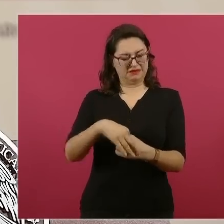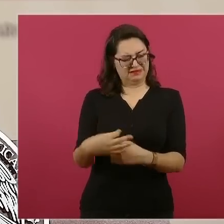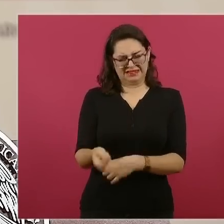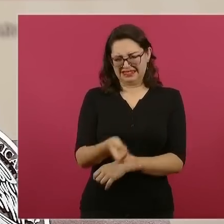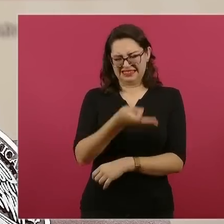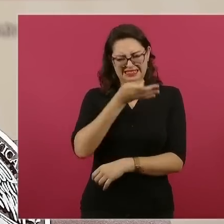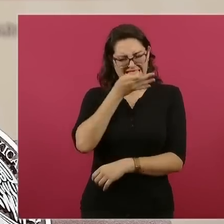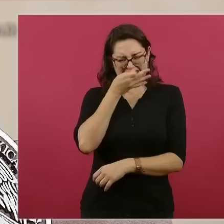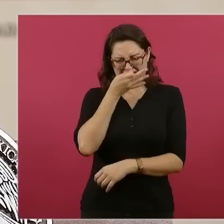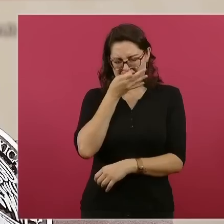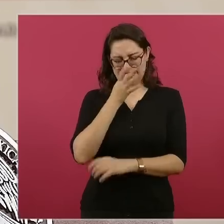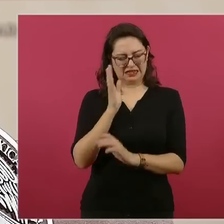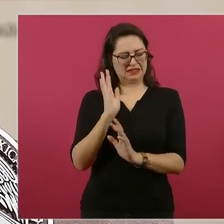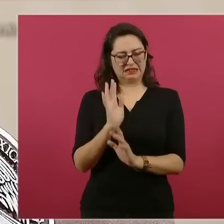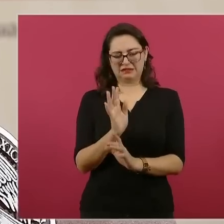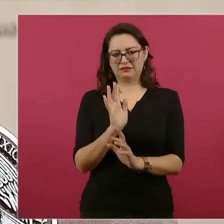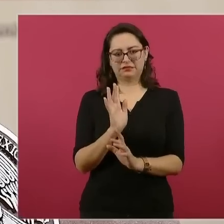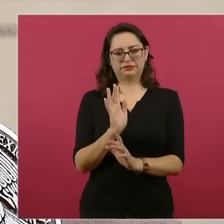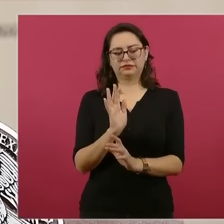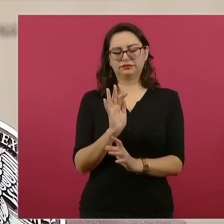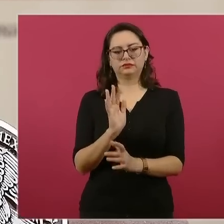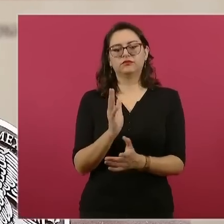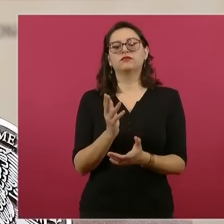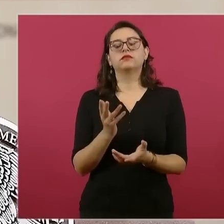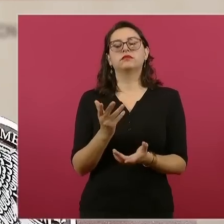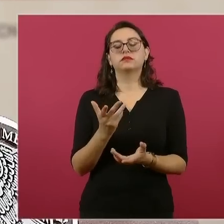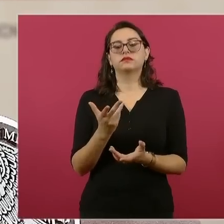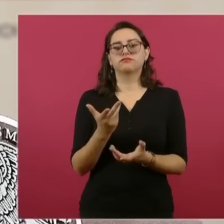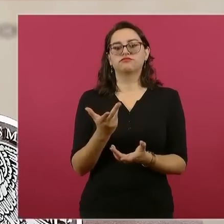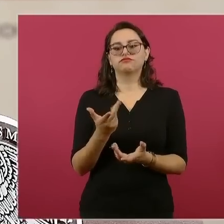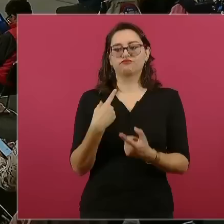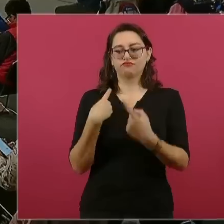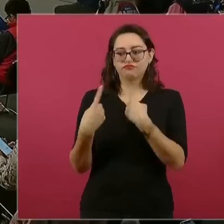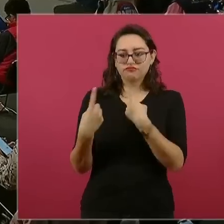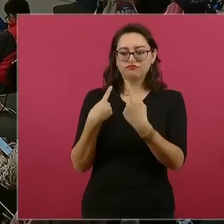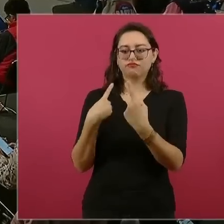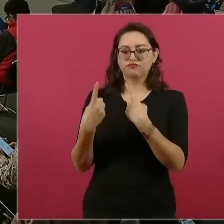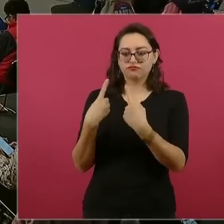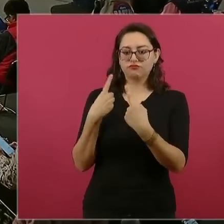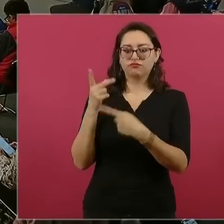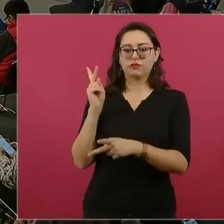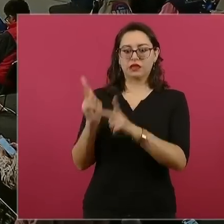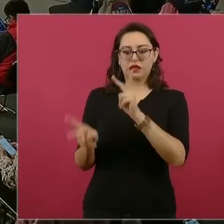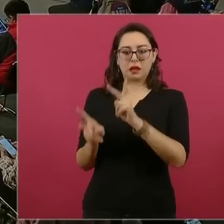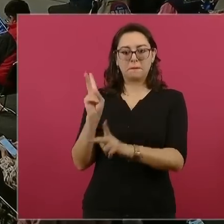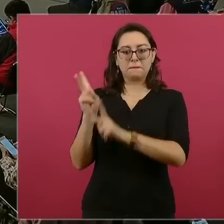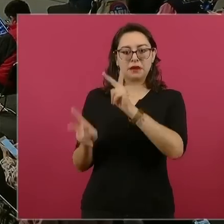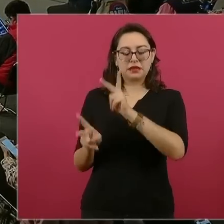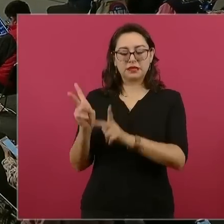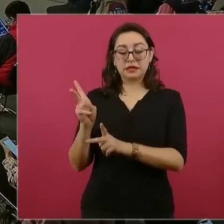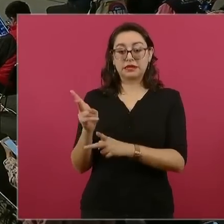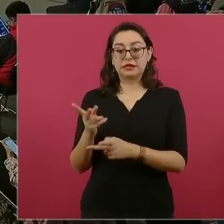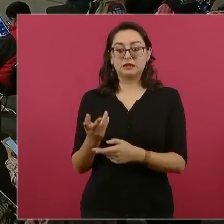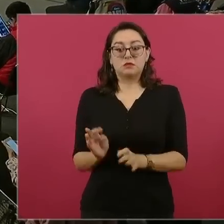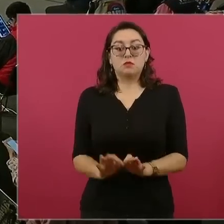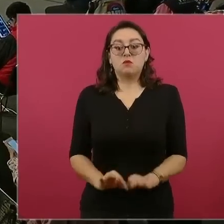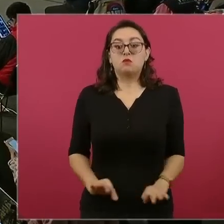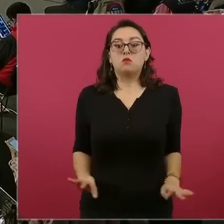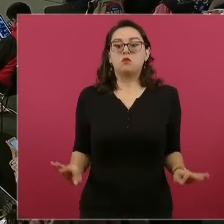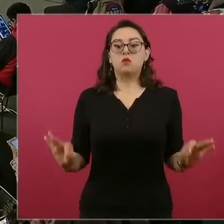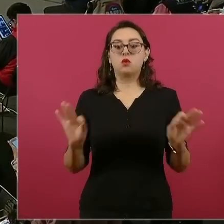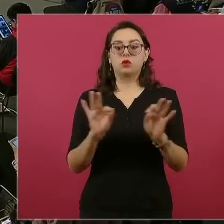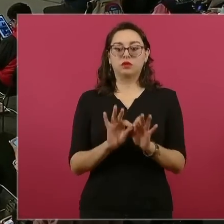está iniciando en Estados Unidos, pues tenemos que estar muy